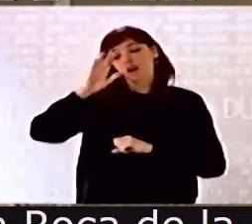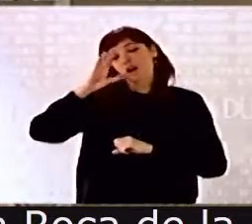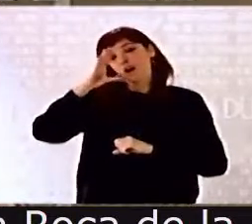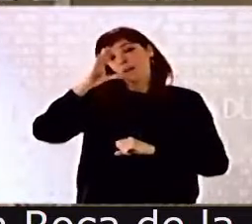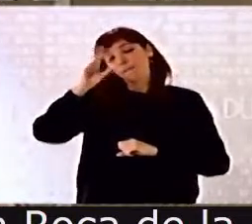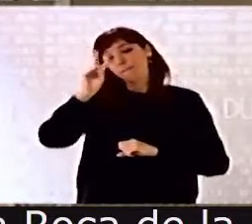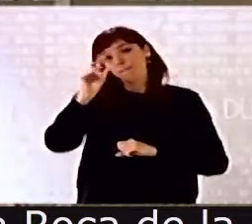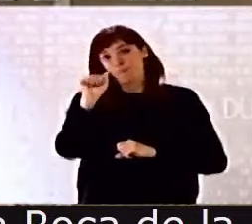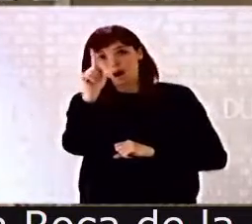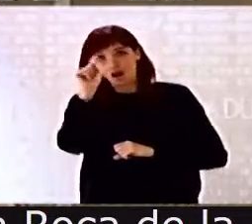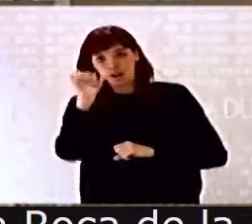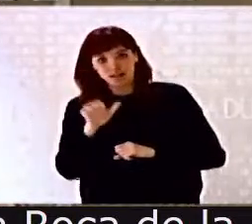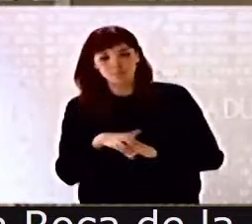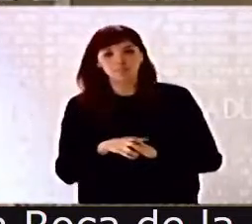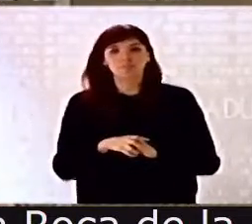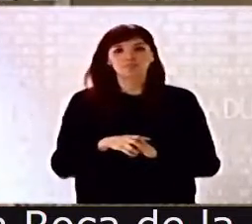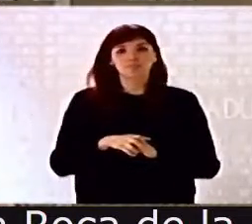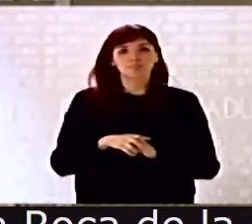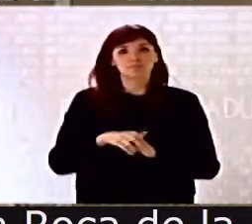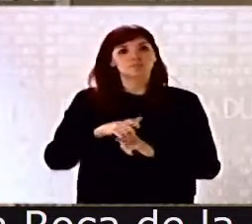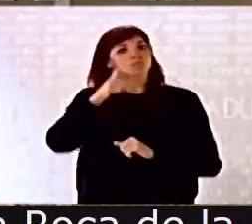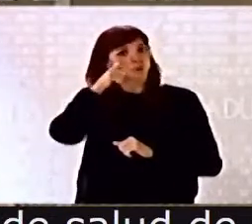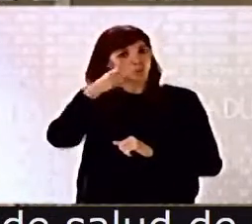La propia localidad de Cabezuela del Valle,